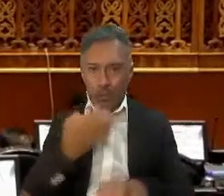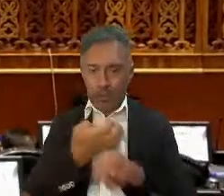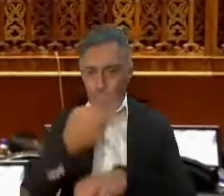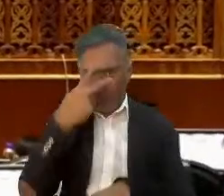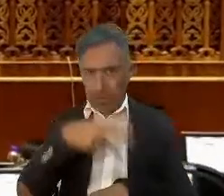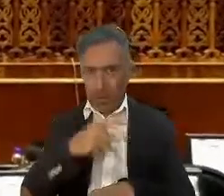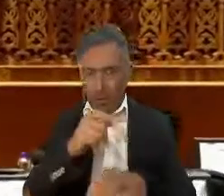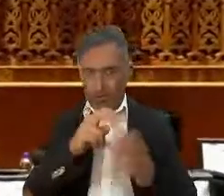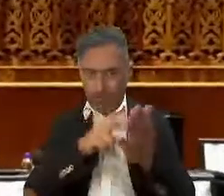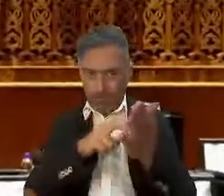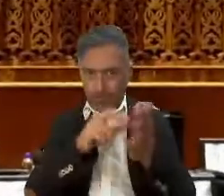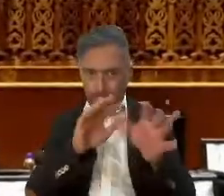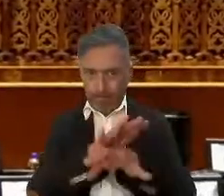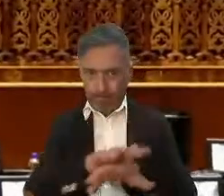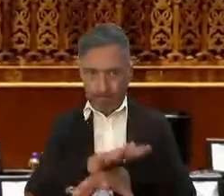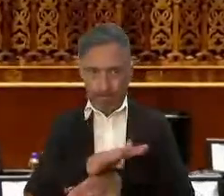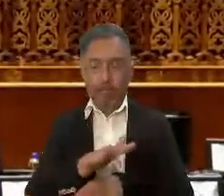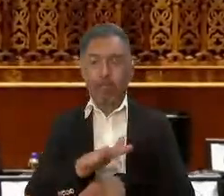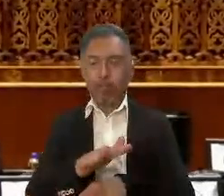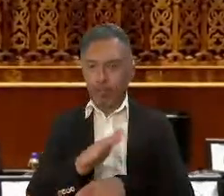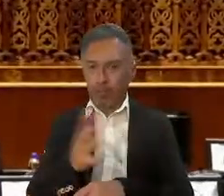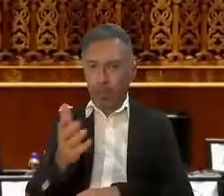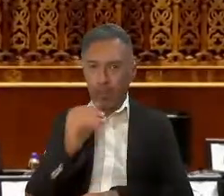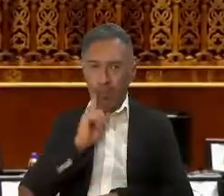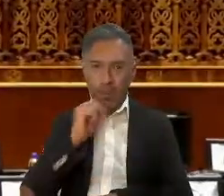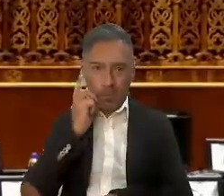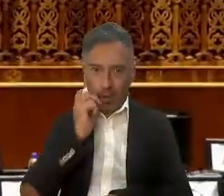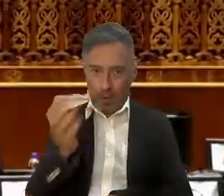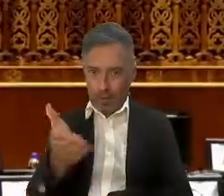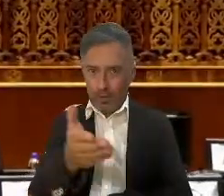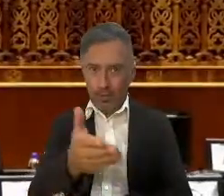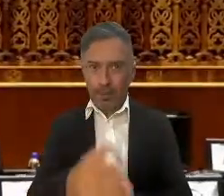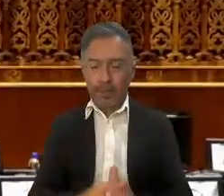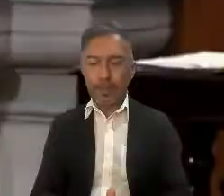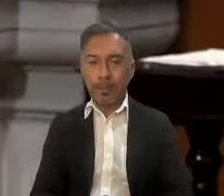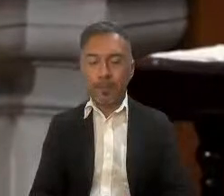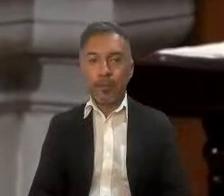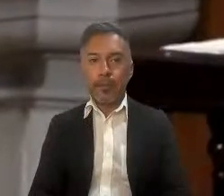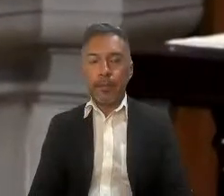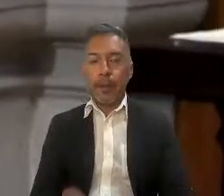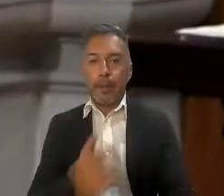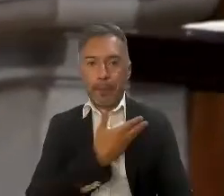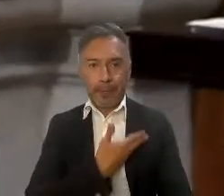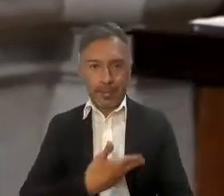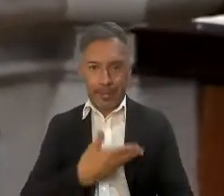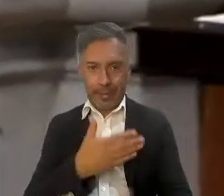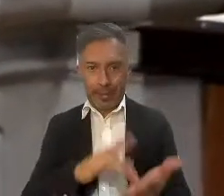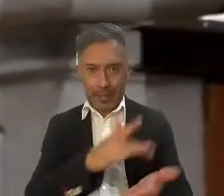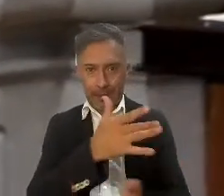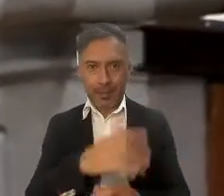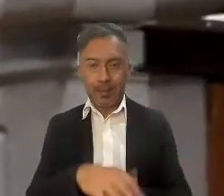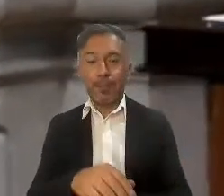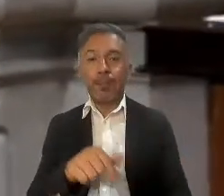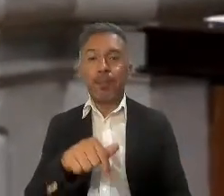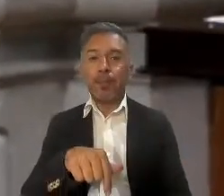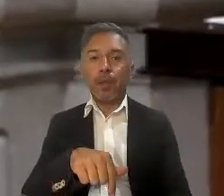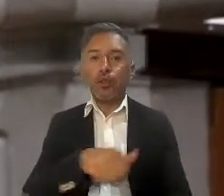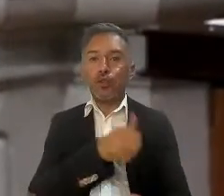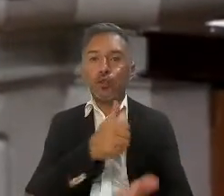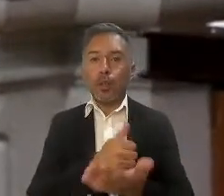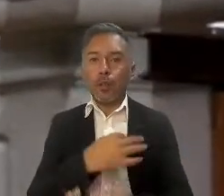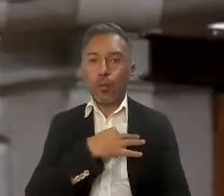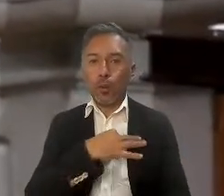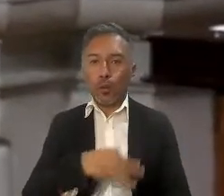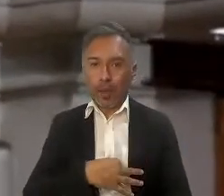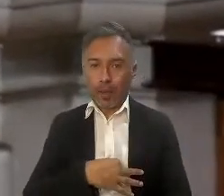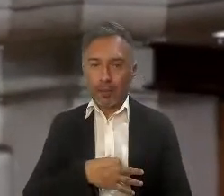adelante diputada Gracias presidente Toluca de lerdo México a